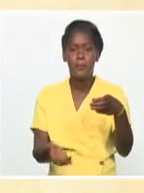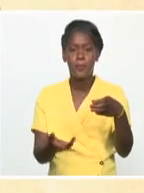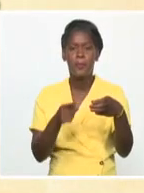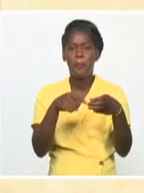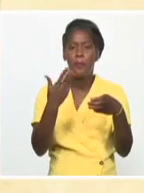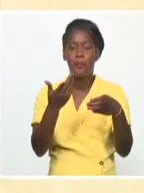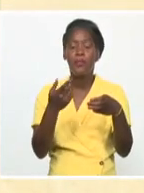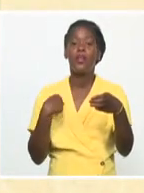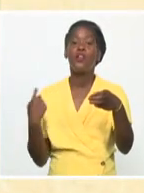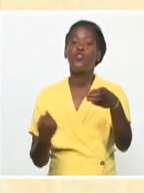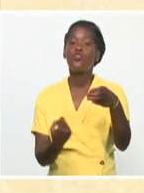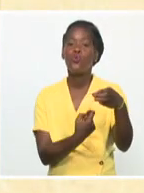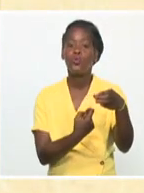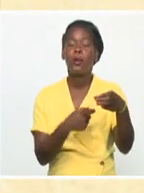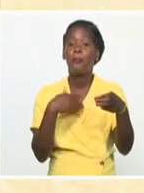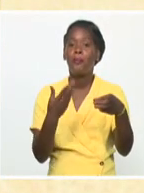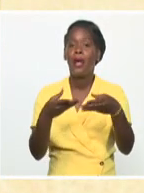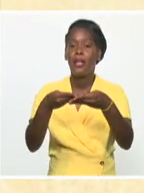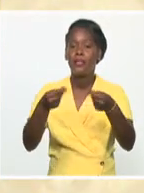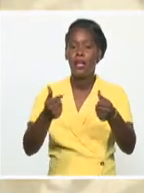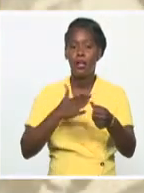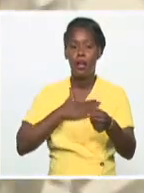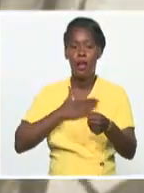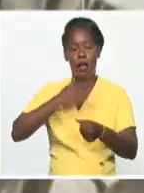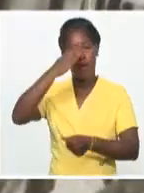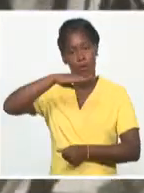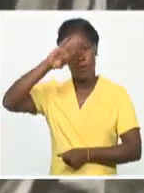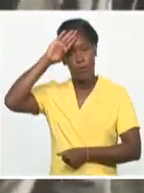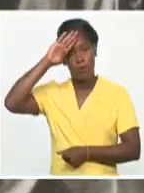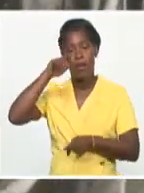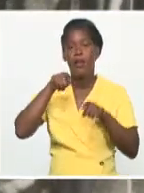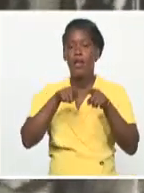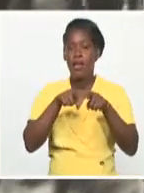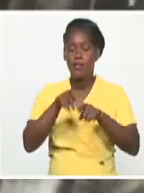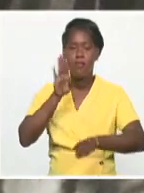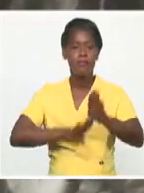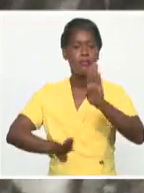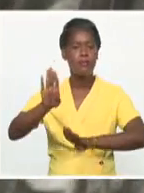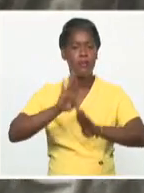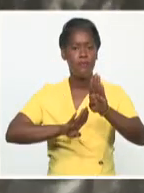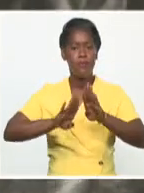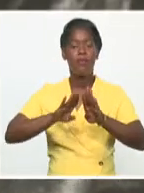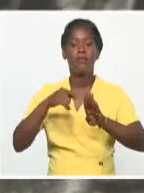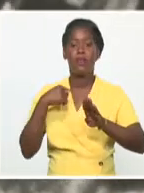recursos de internet y sobre todo el empleo de los recursos sociales